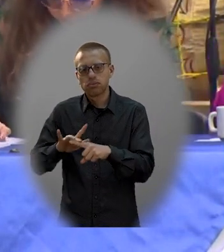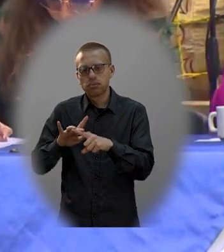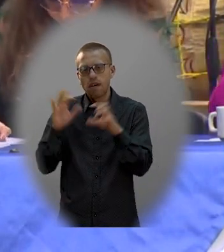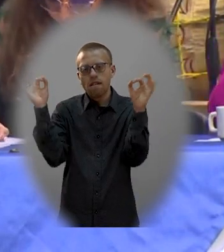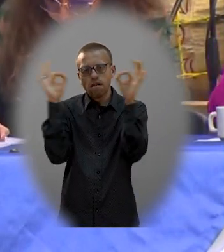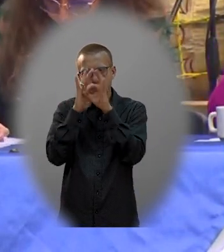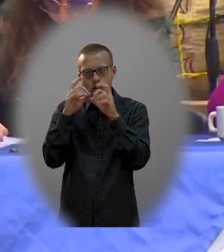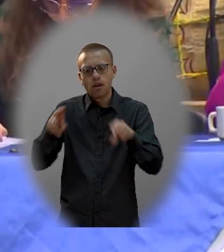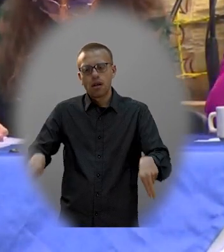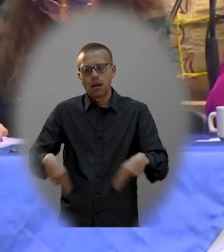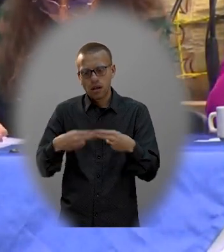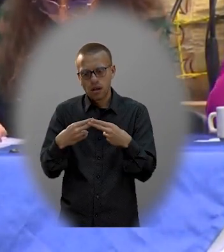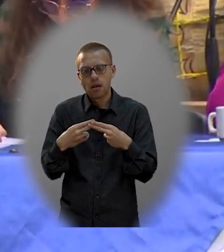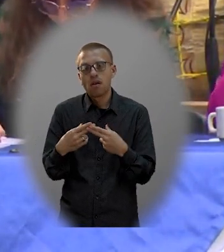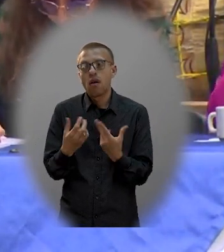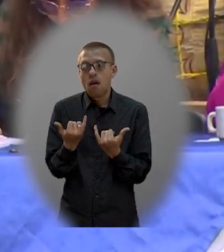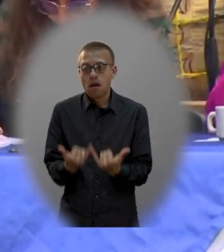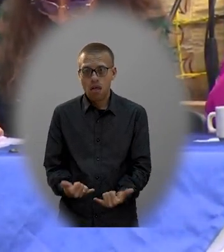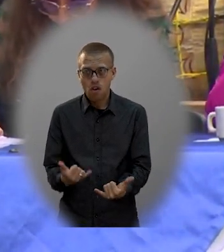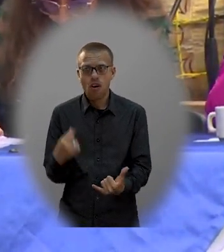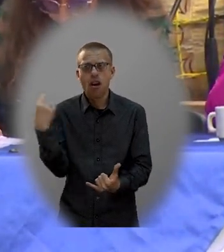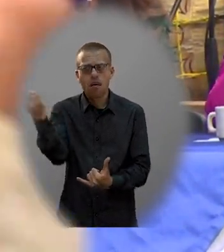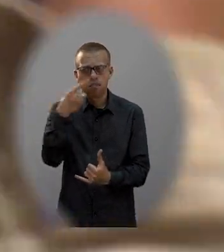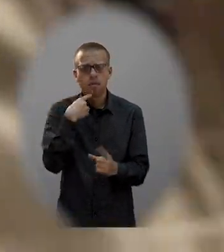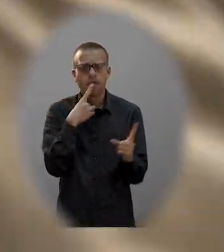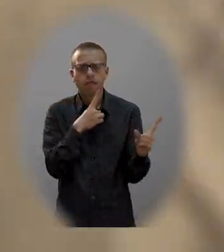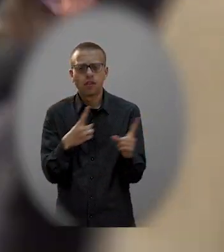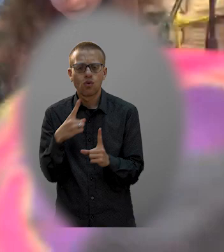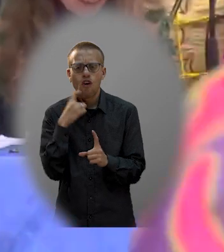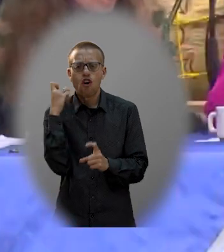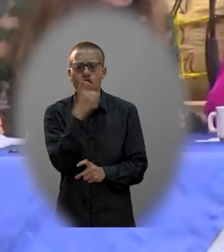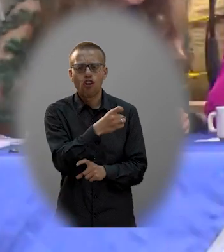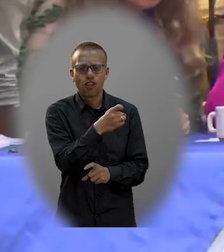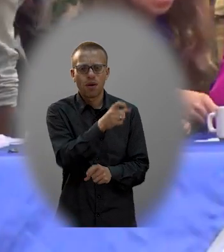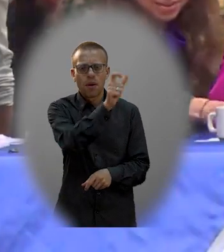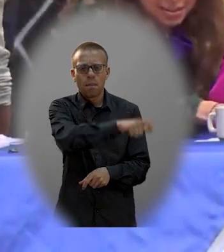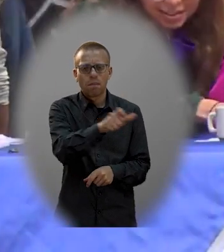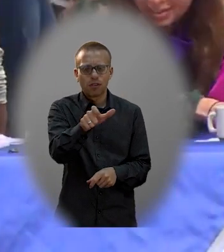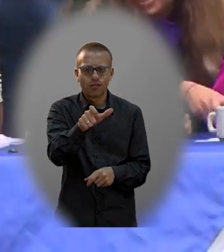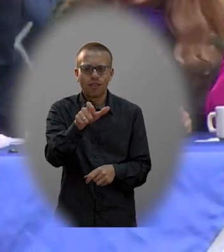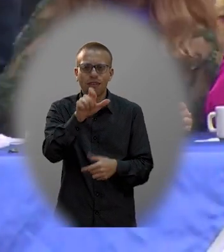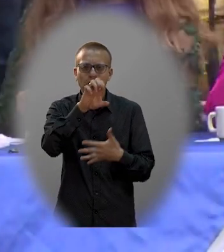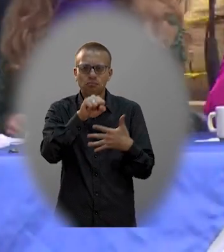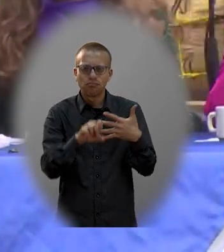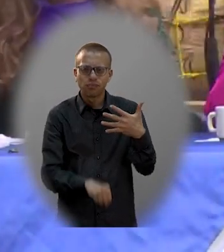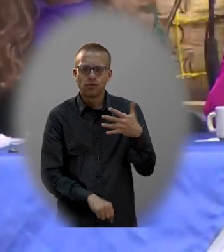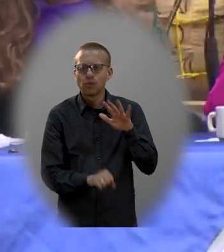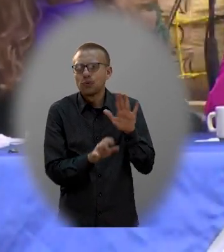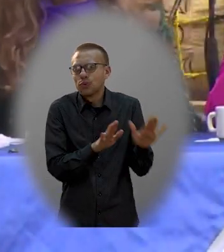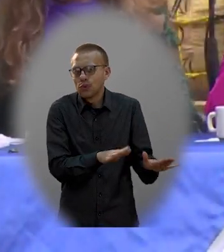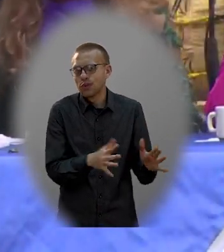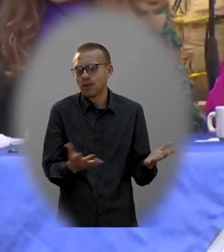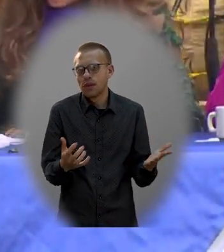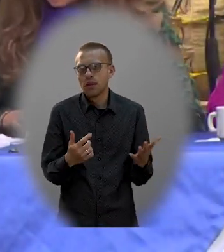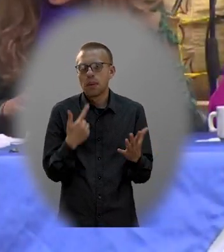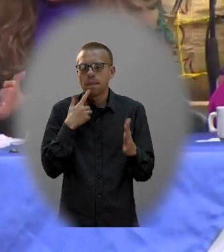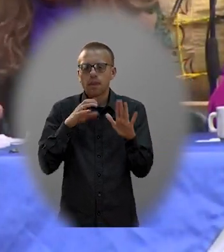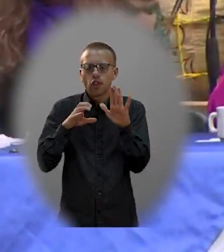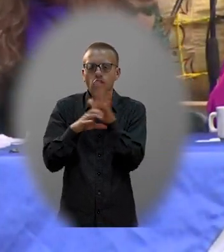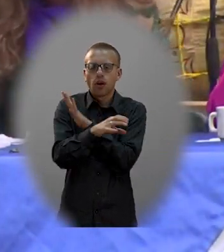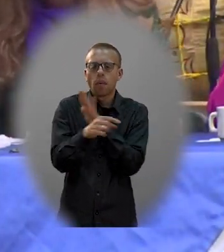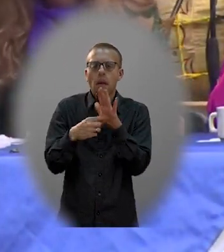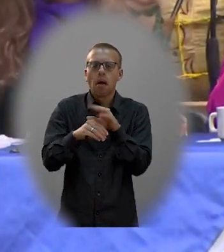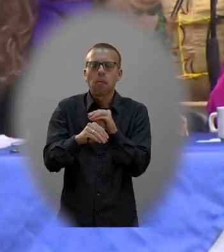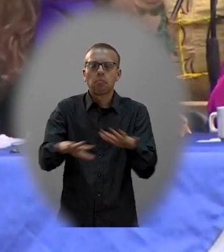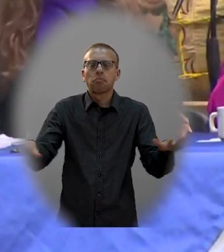no normativas, contra las disidencias sexo-género, y la universidad no hace nada, como que saca un comunicado tras comunicado diciendo que las luchas de